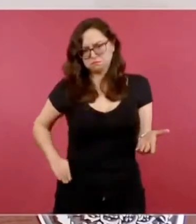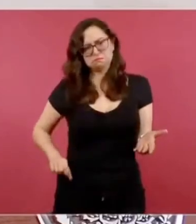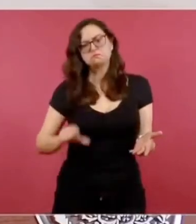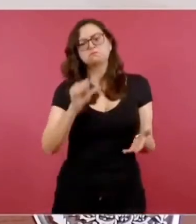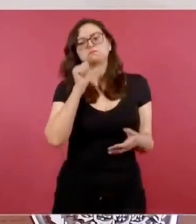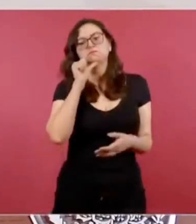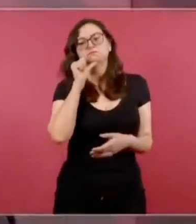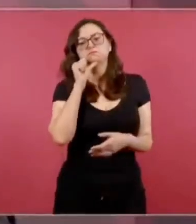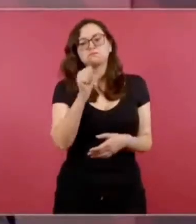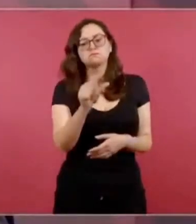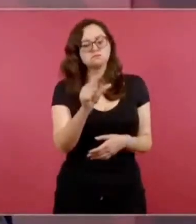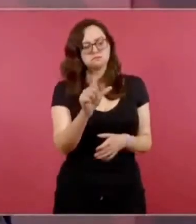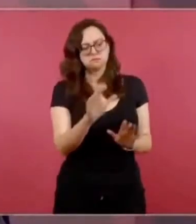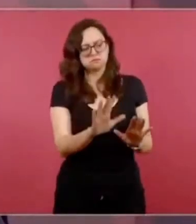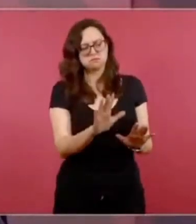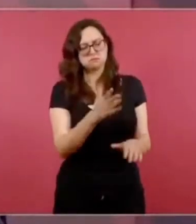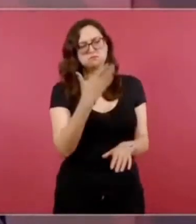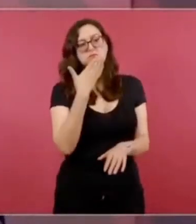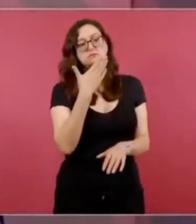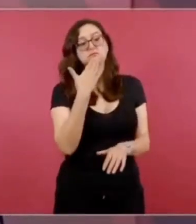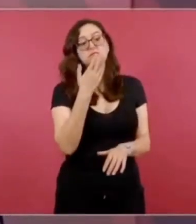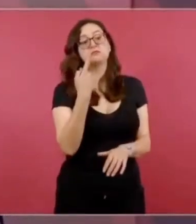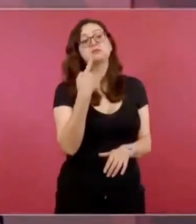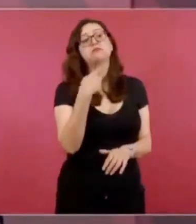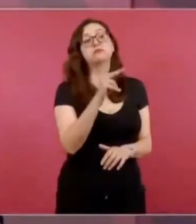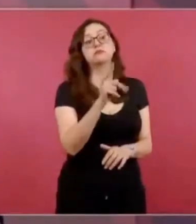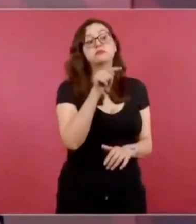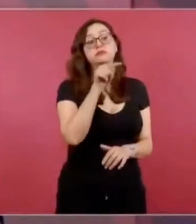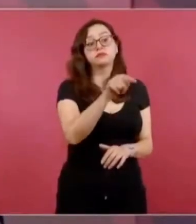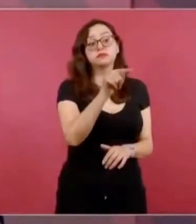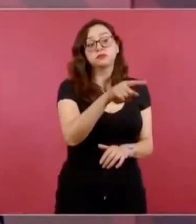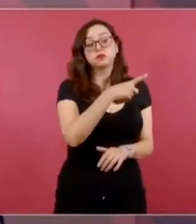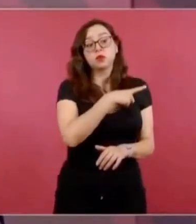solo que yo te recomiendo a la empresa